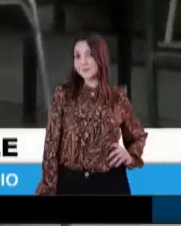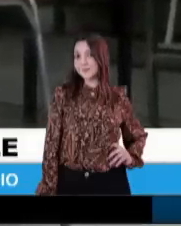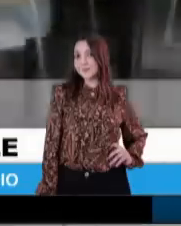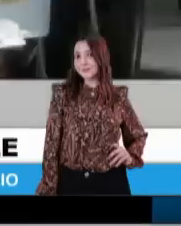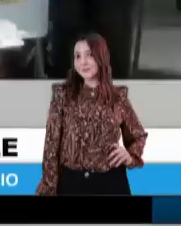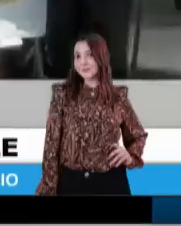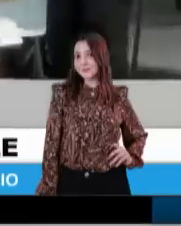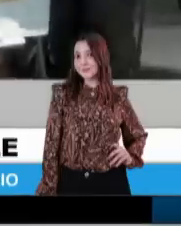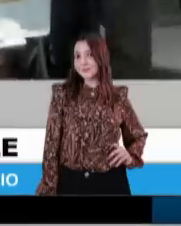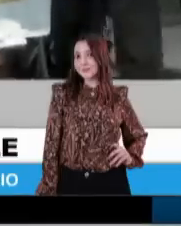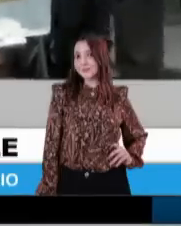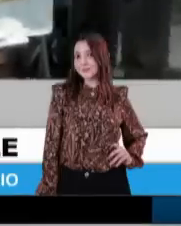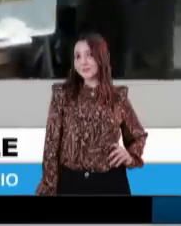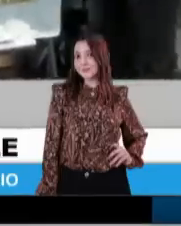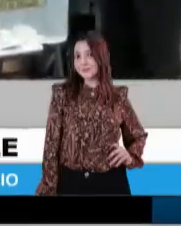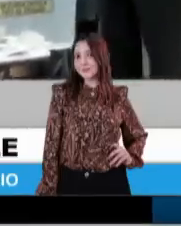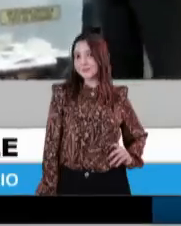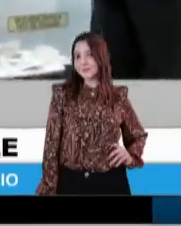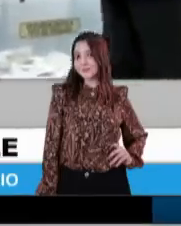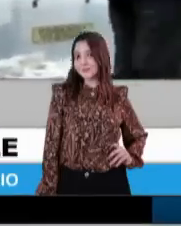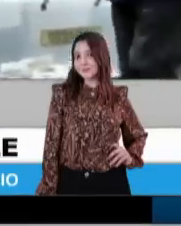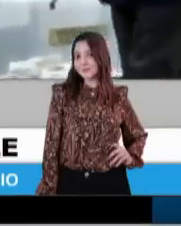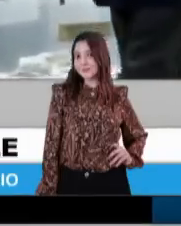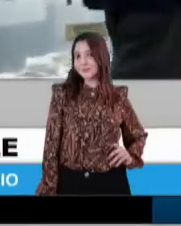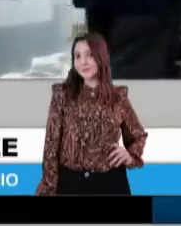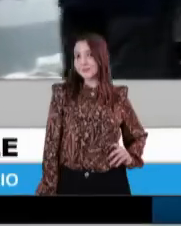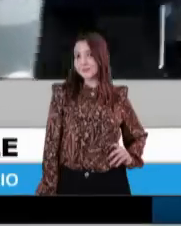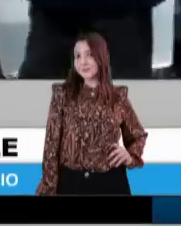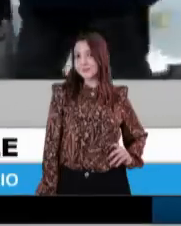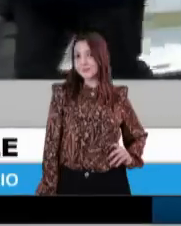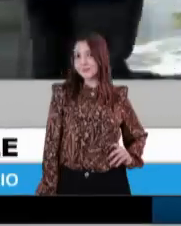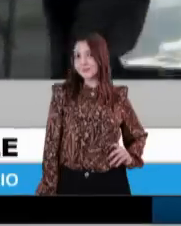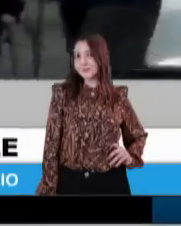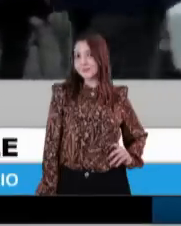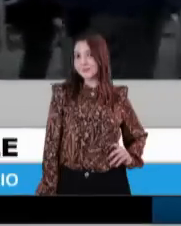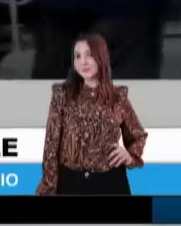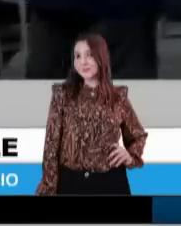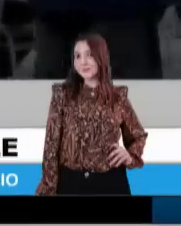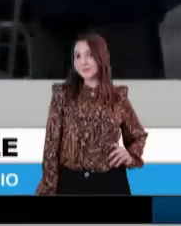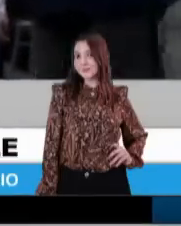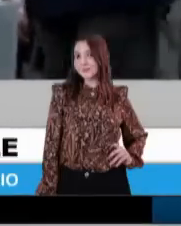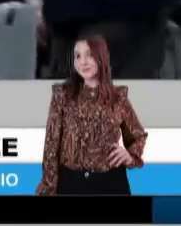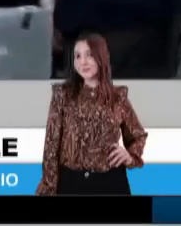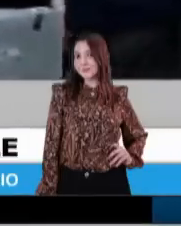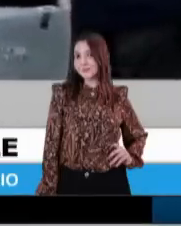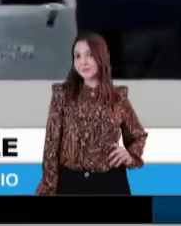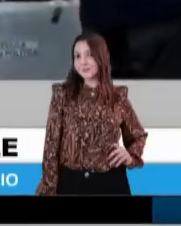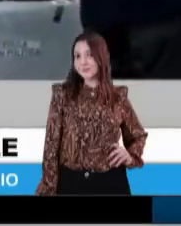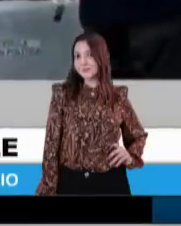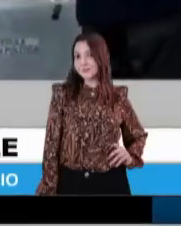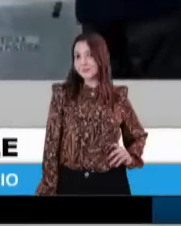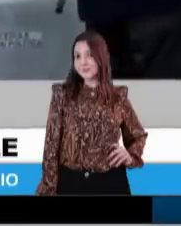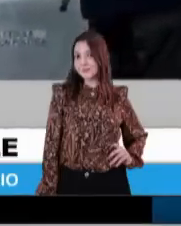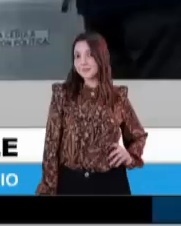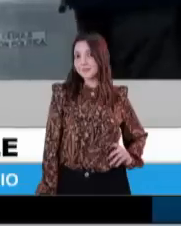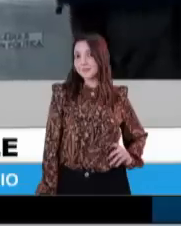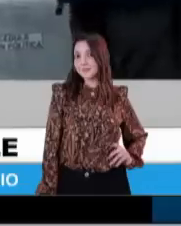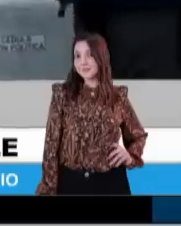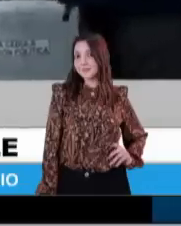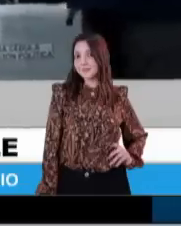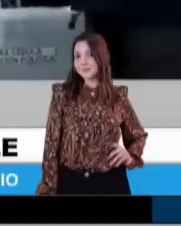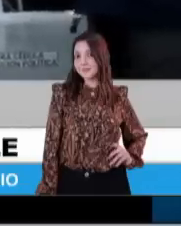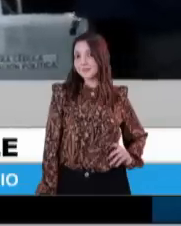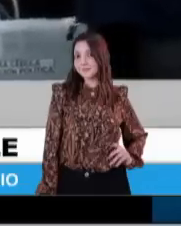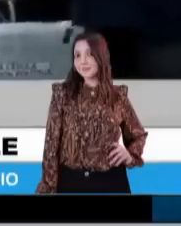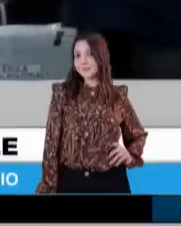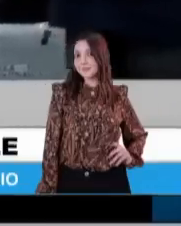Ignacio Latorre, senador de Revolución Democrática, fue clarito. Dijo, la carta ambigua. Y se queda con el apoyo que le brindó